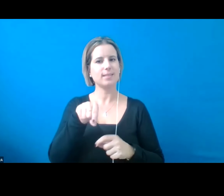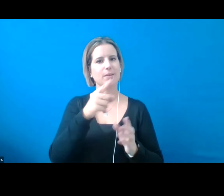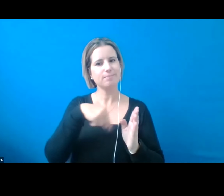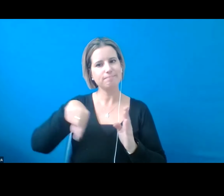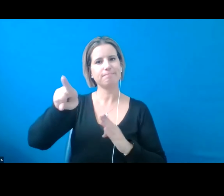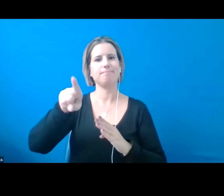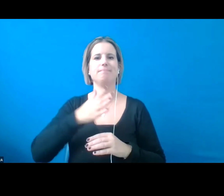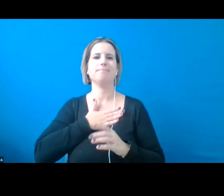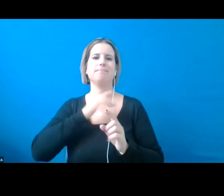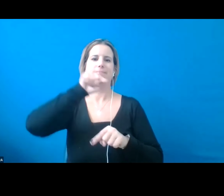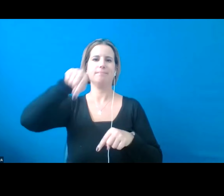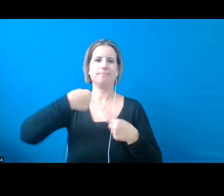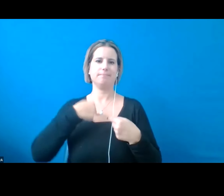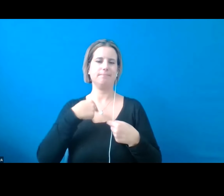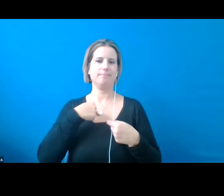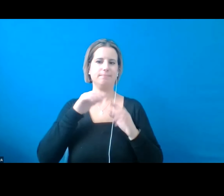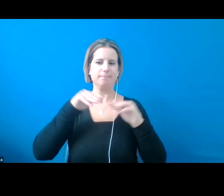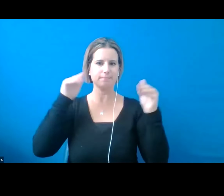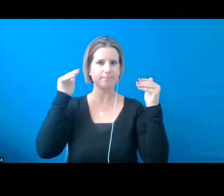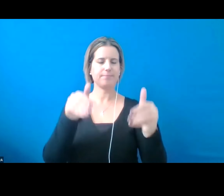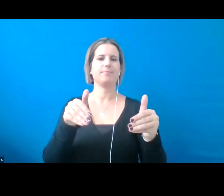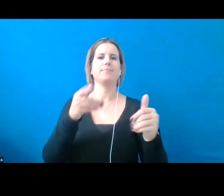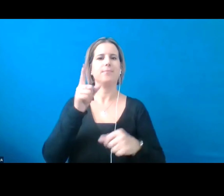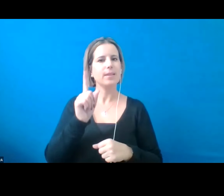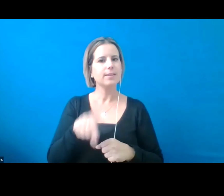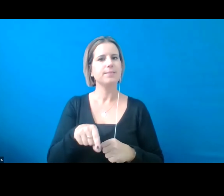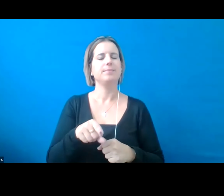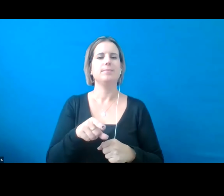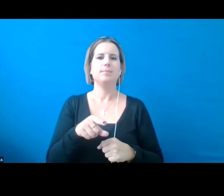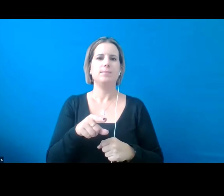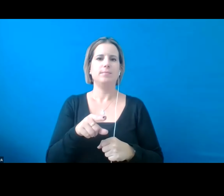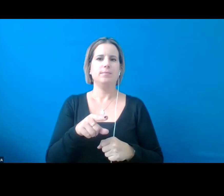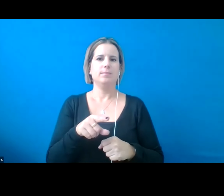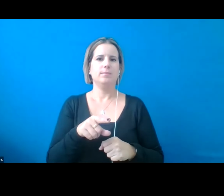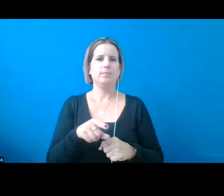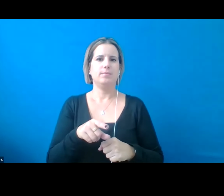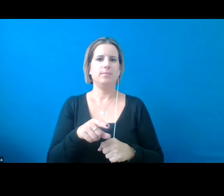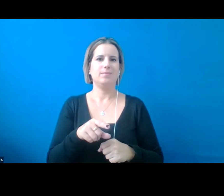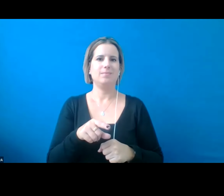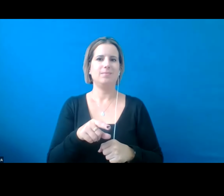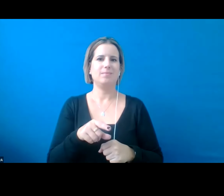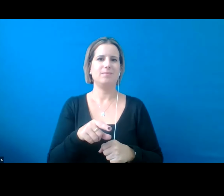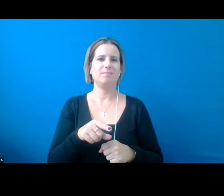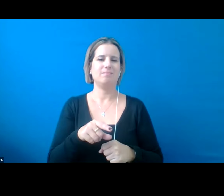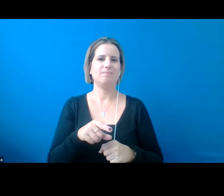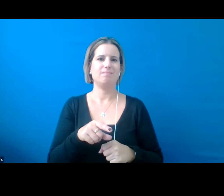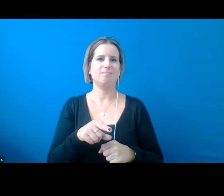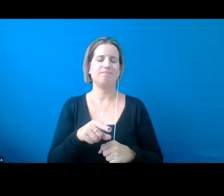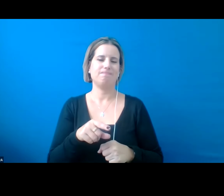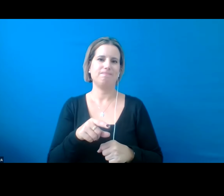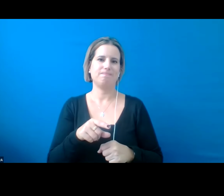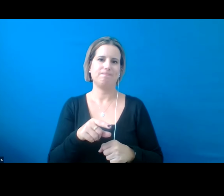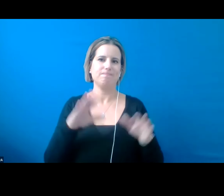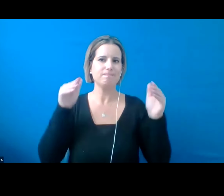en nuestra unidad y tenemos que venderles aunque la intensidad sea mucho menor de la que pueden ofertar en